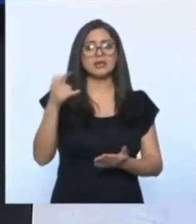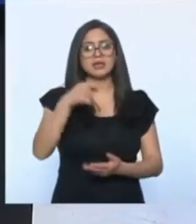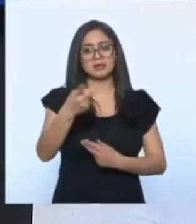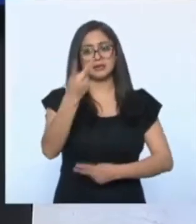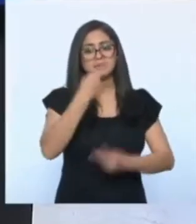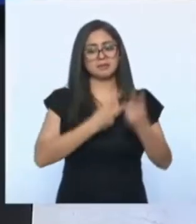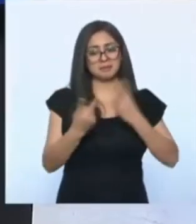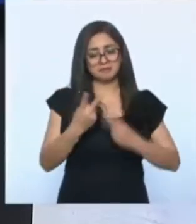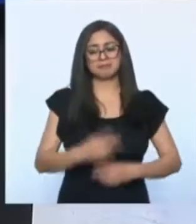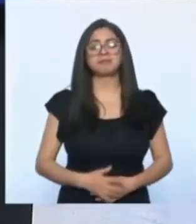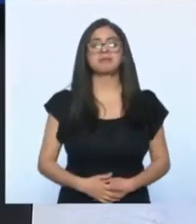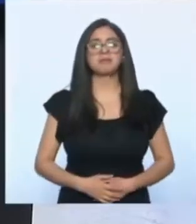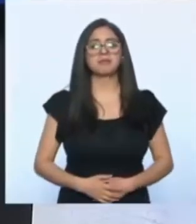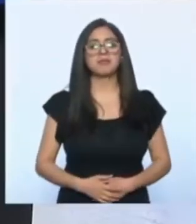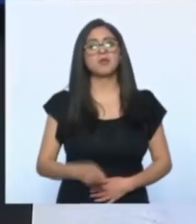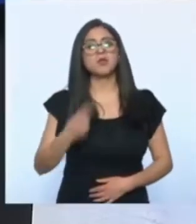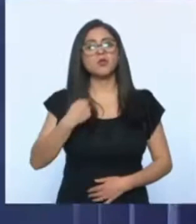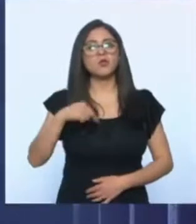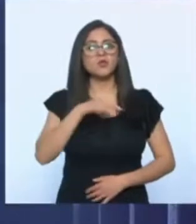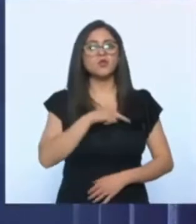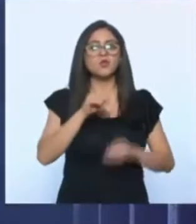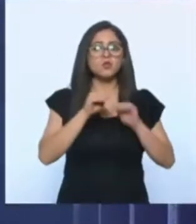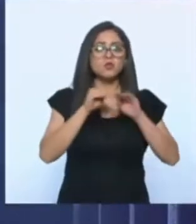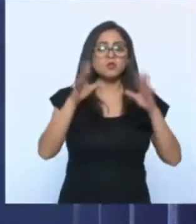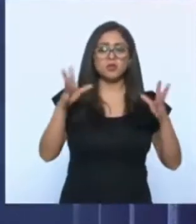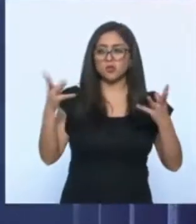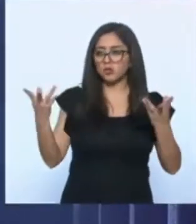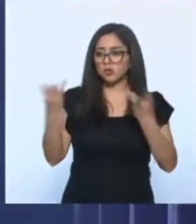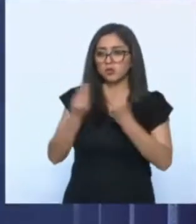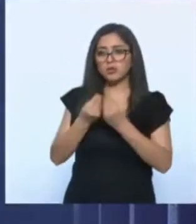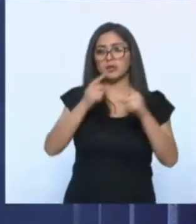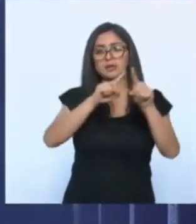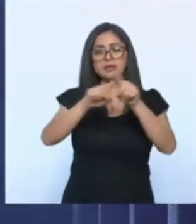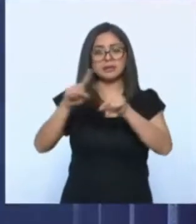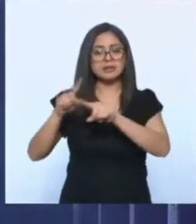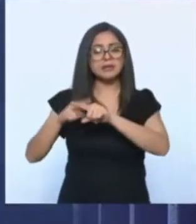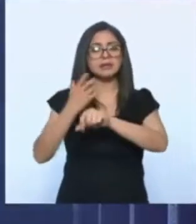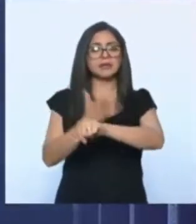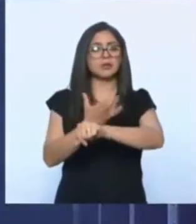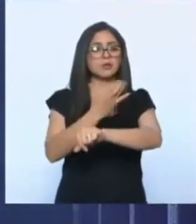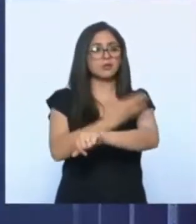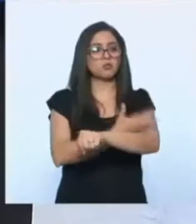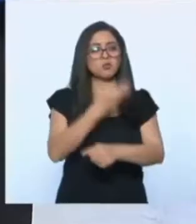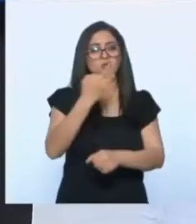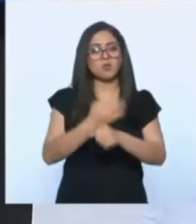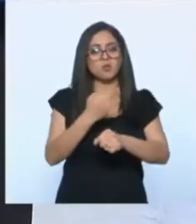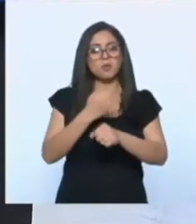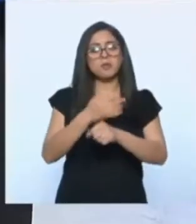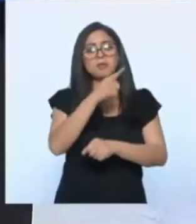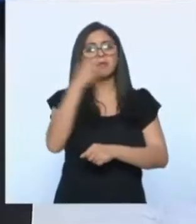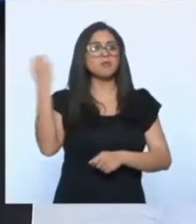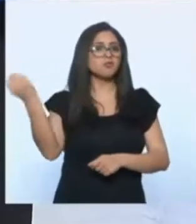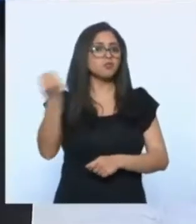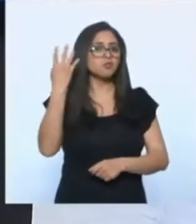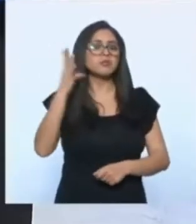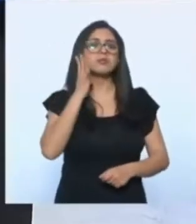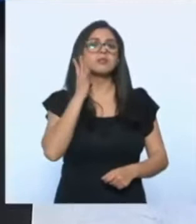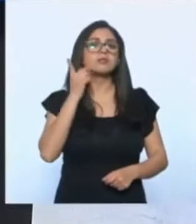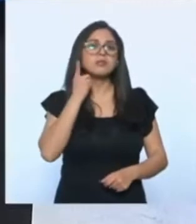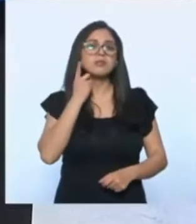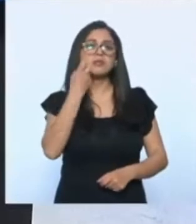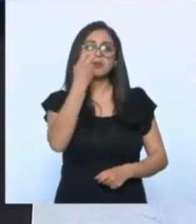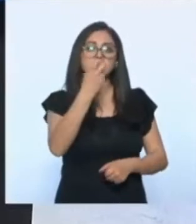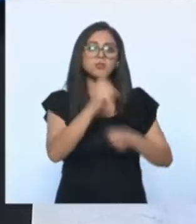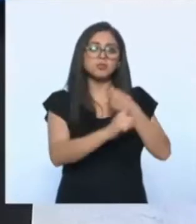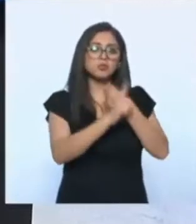lo agradezco muchísimo, Leo, porque tus compañeras y compañeros están en sesión en este momento y, bueno, eso dificulta